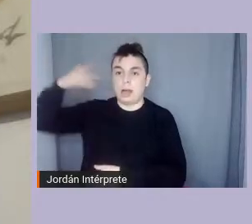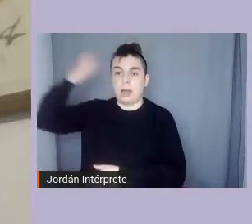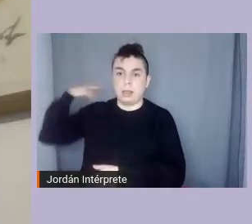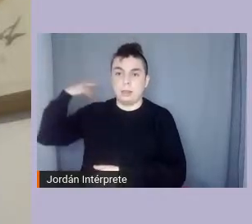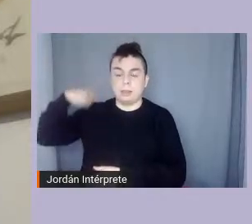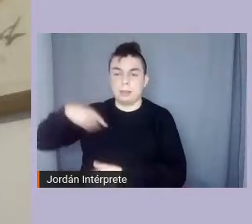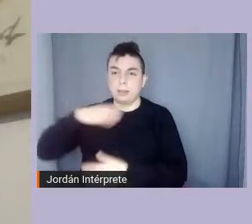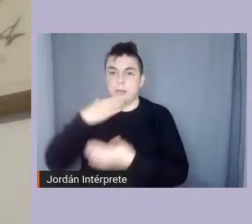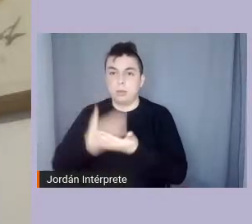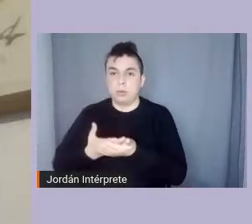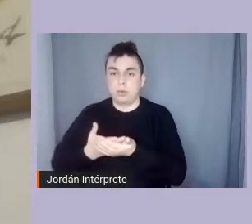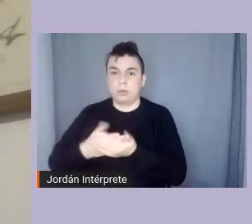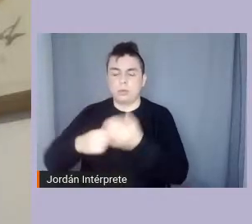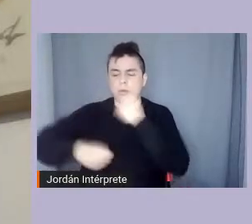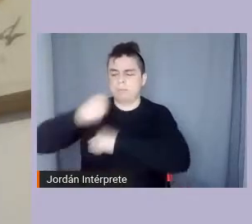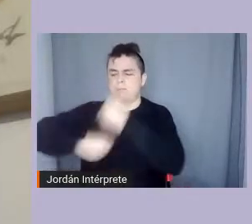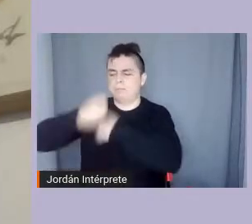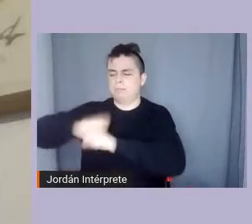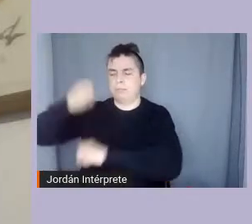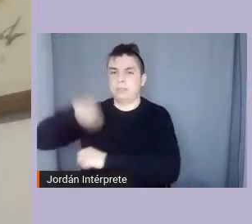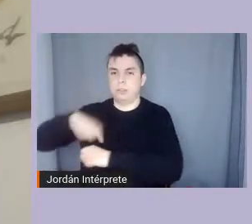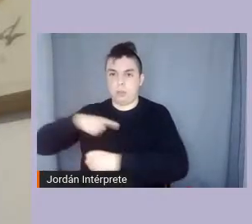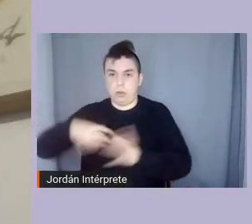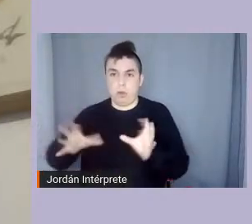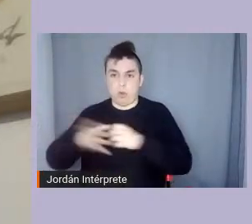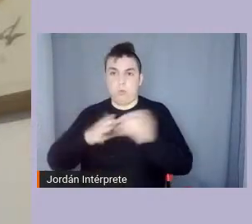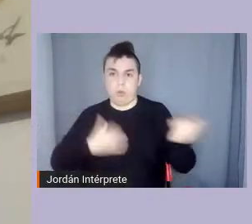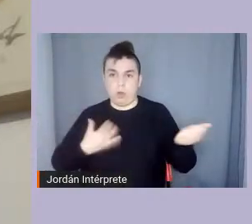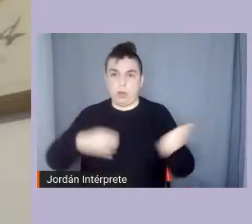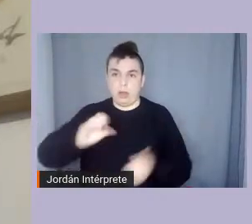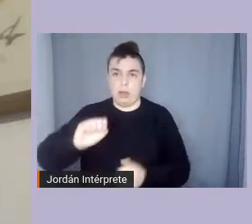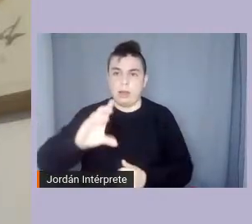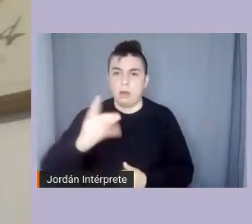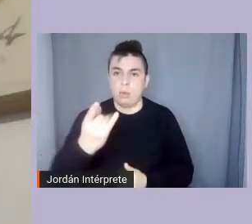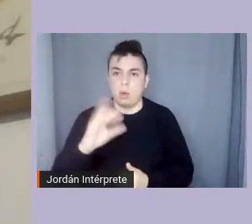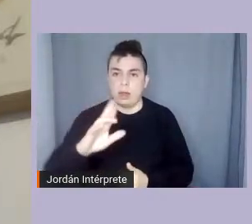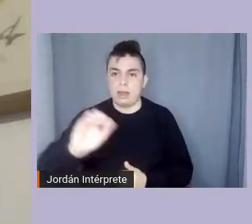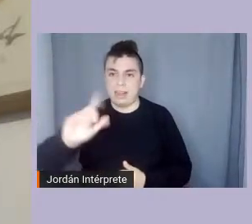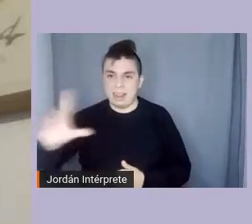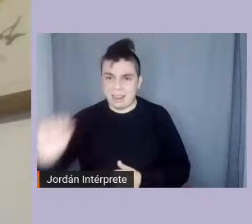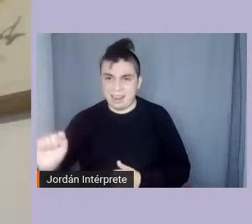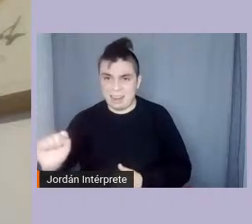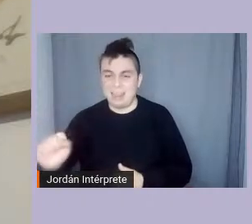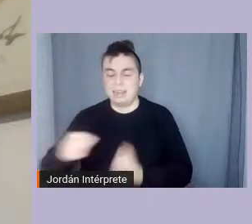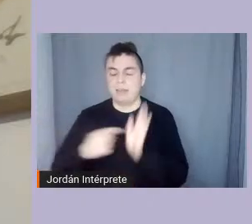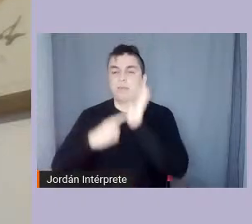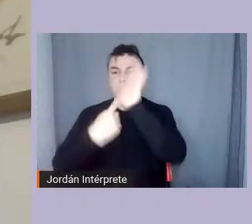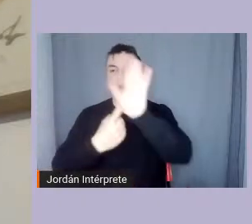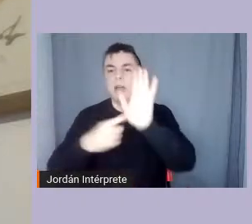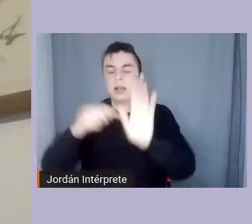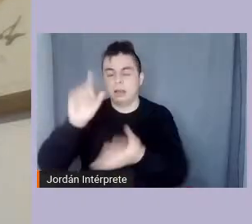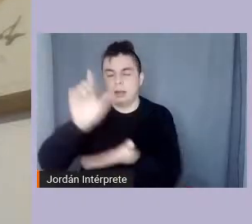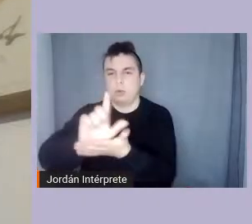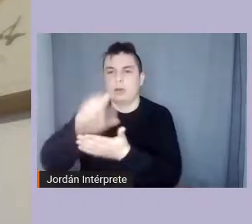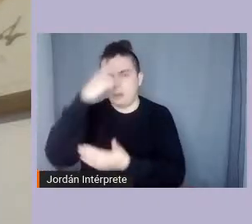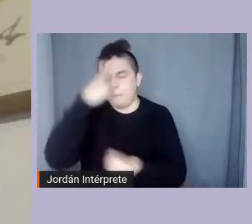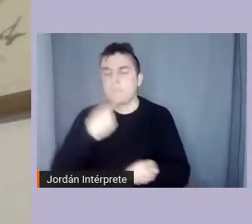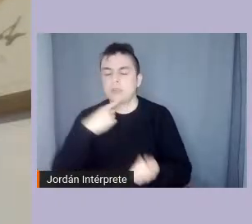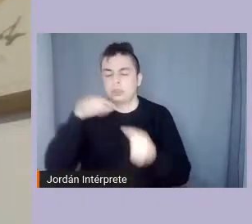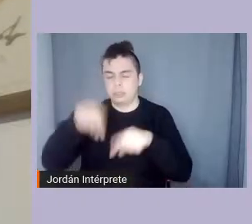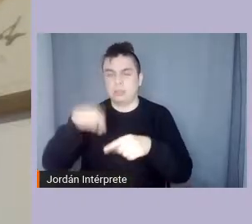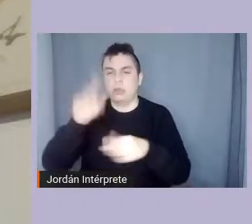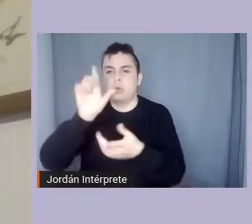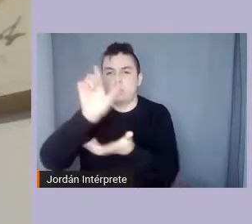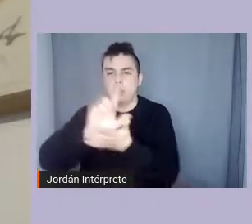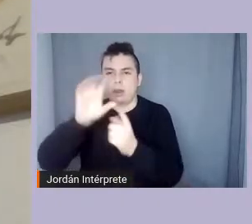Parra hace varios años atrás. O sea, el museo es una instancia de cultura y también para los más